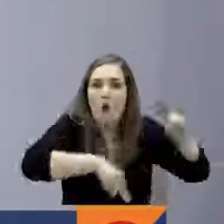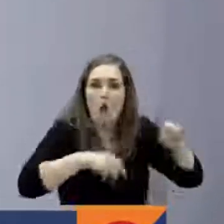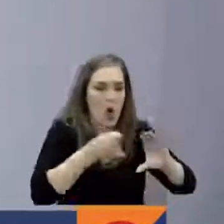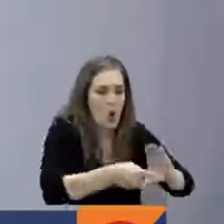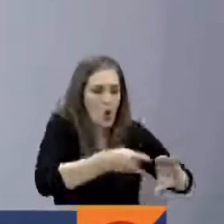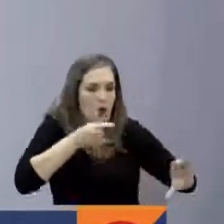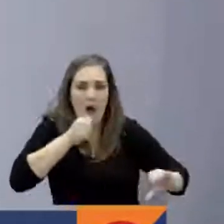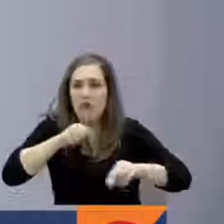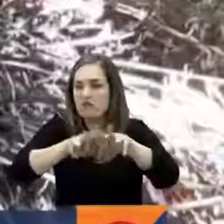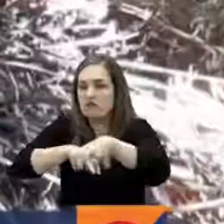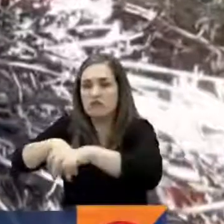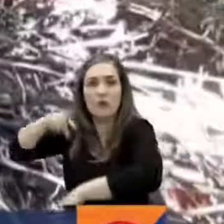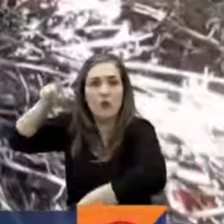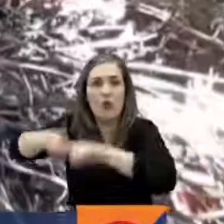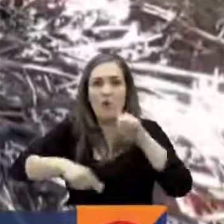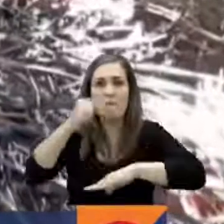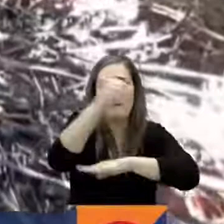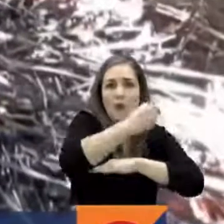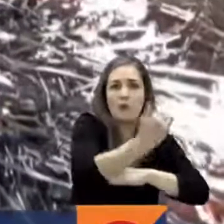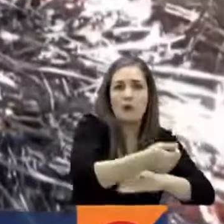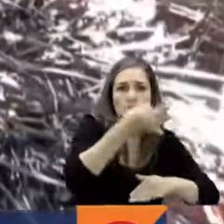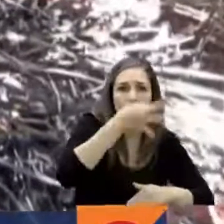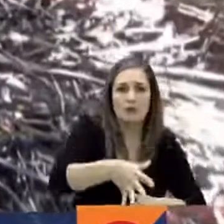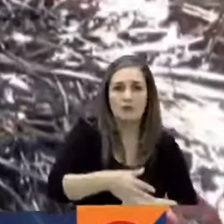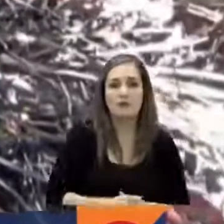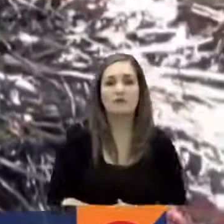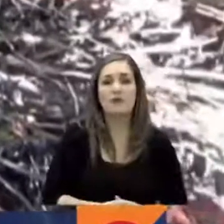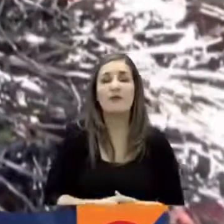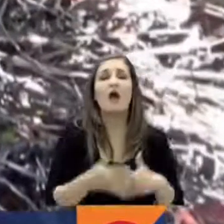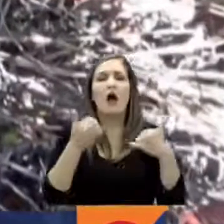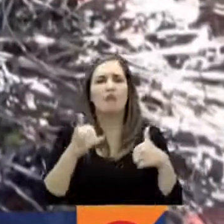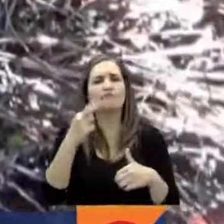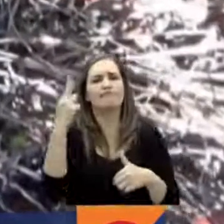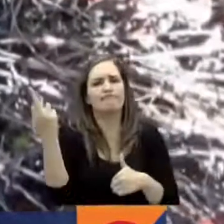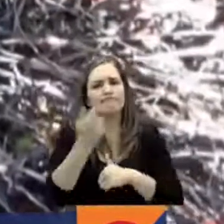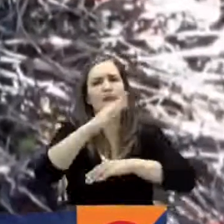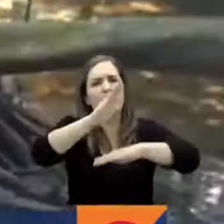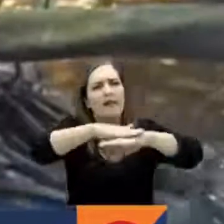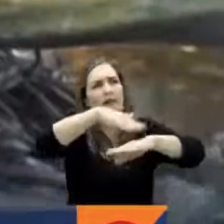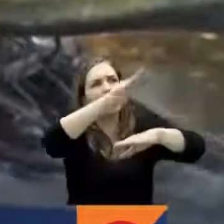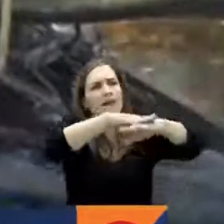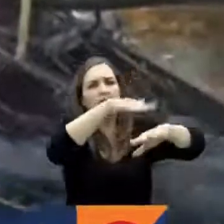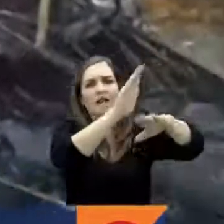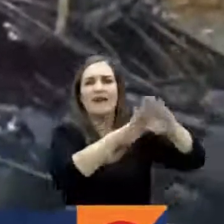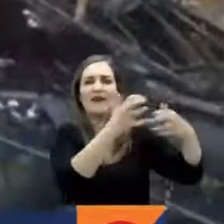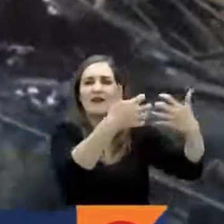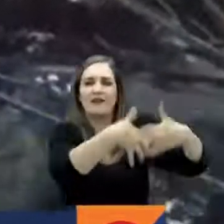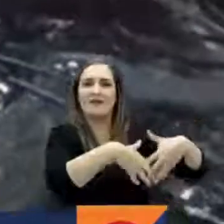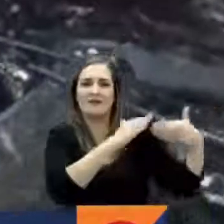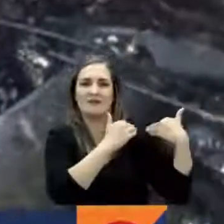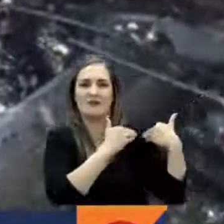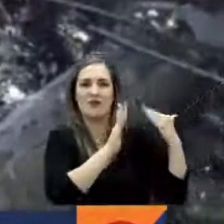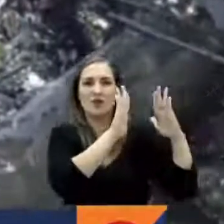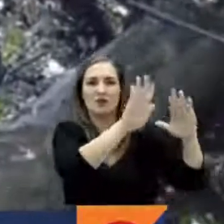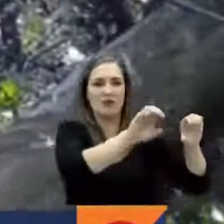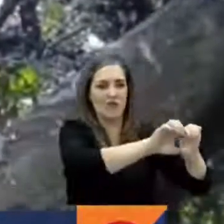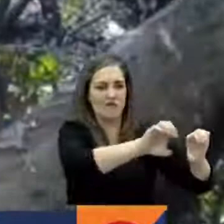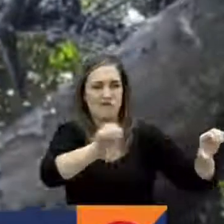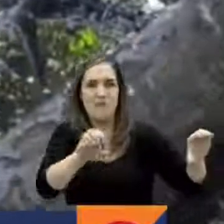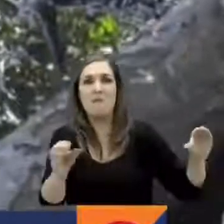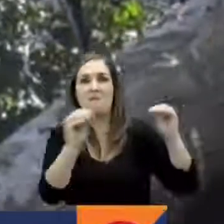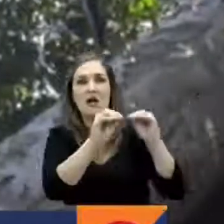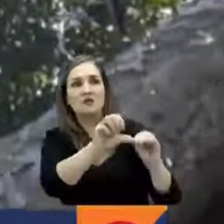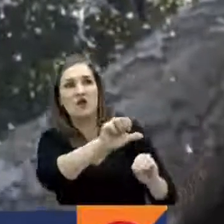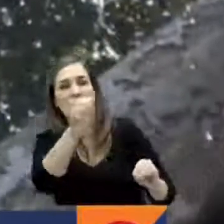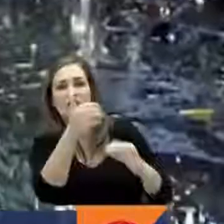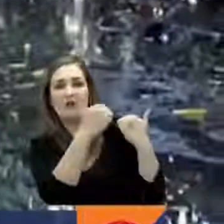caño agua contaminada con petróleo. La comunidad indicó que ha hecho reiteradas solicitudes a Corporinoquia y a CENIT, la empresa operadora del oleoducto, para que